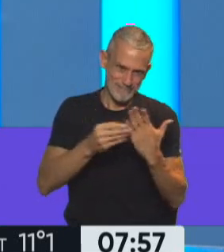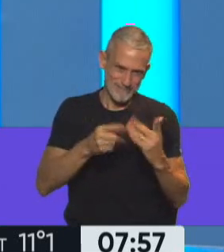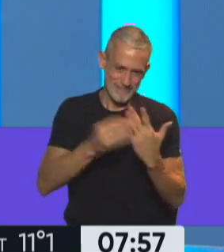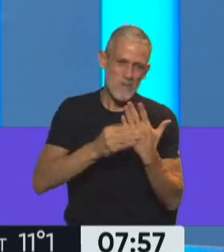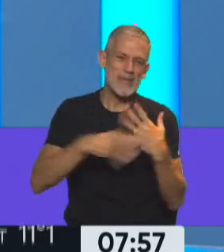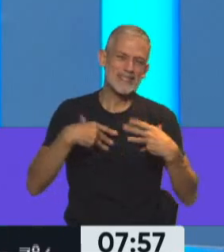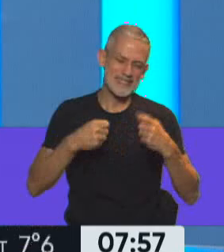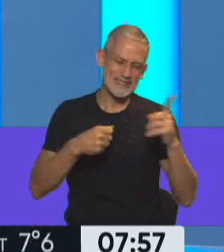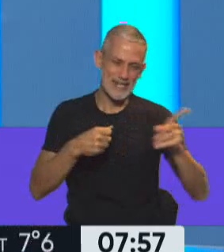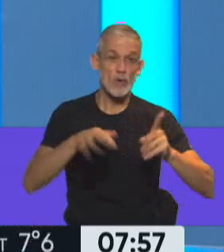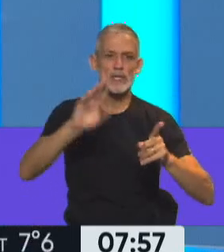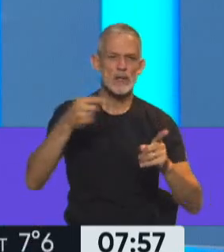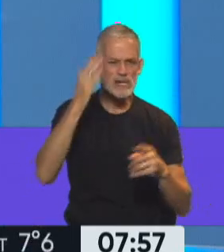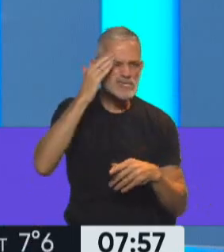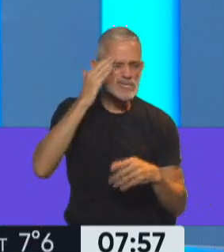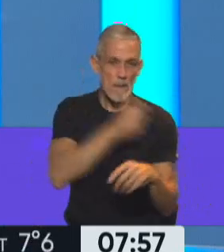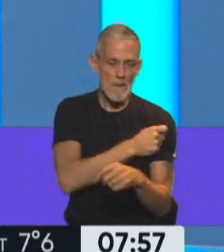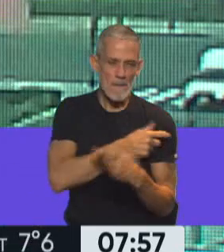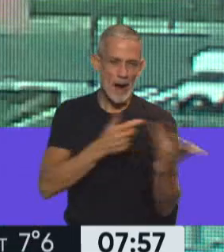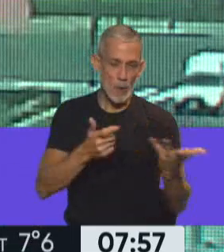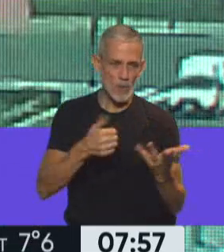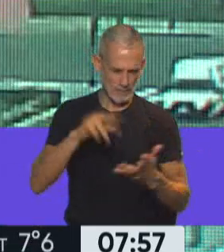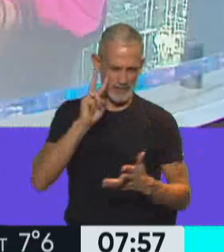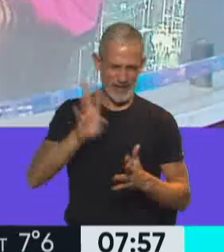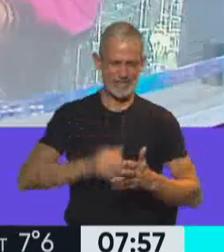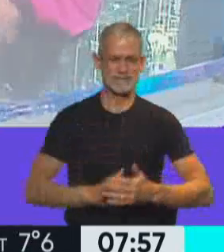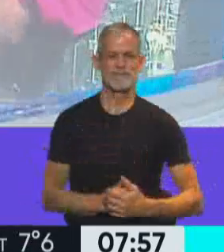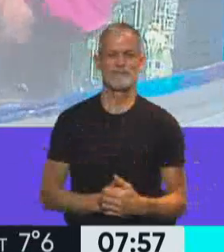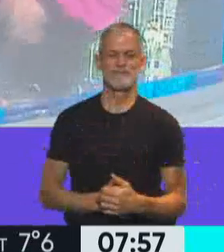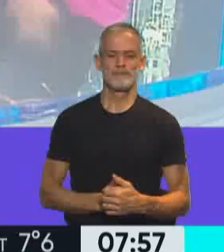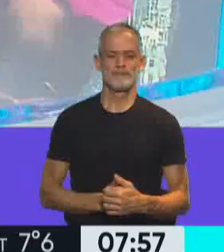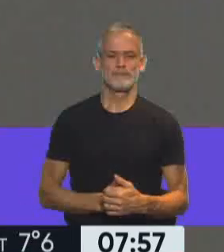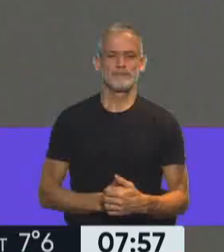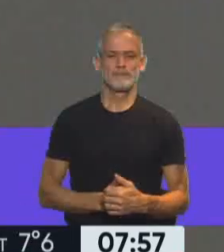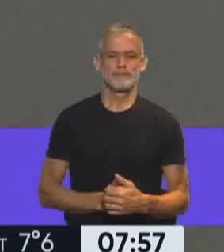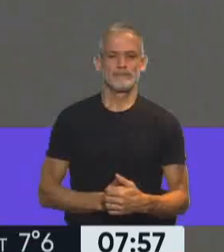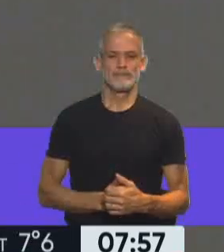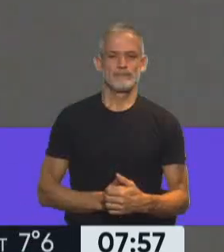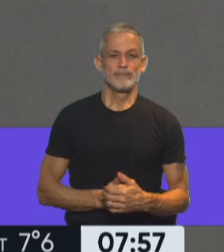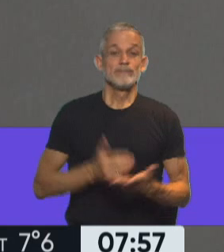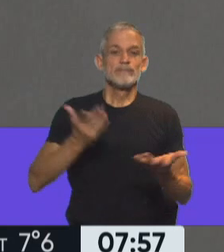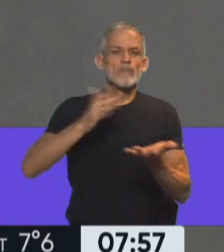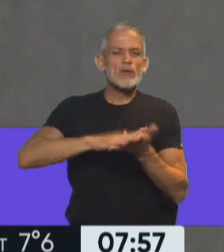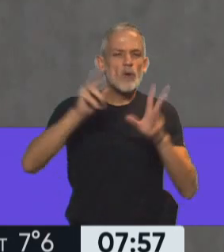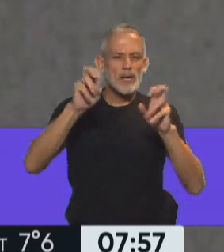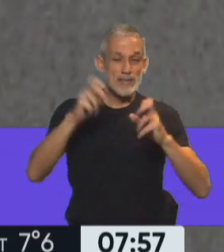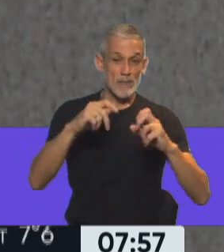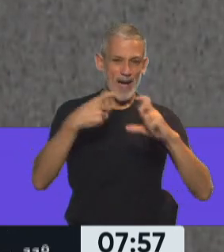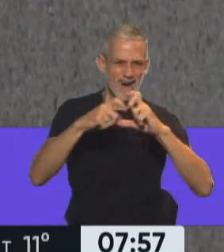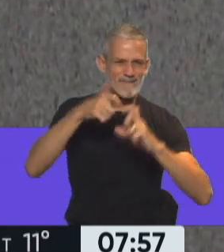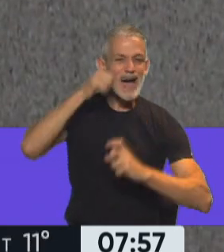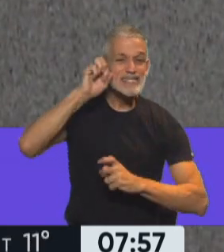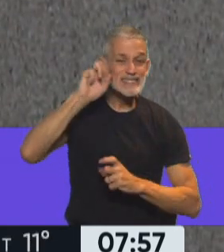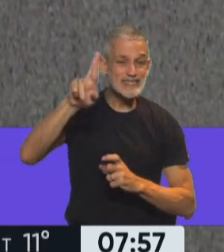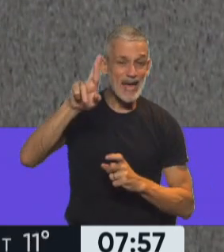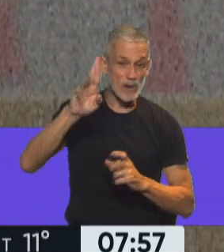de una obsesión por las vacunas. En realidad, ¿te parece que lo veamos? Dale. Dale, vamos, a ver. Respecto al tema Pfizer en particular, a mí me